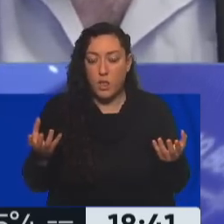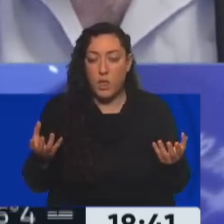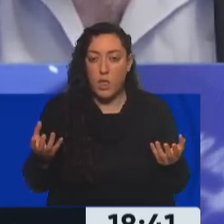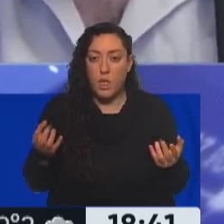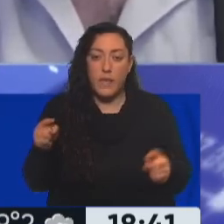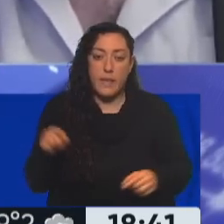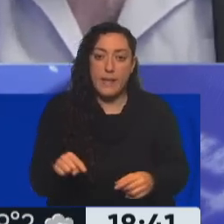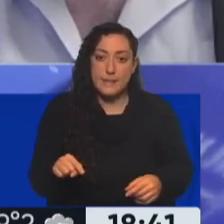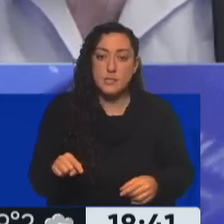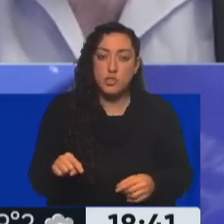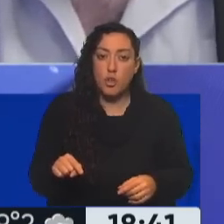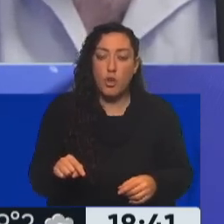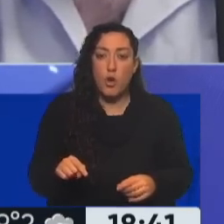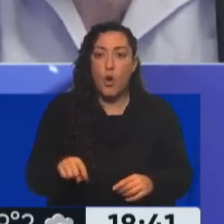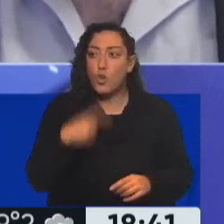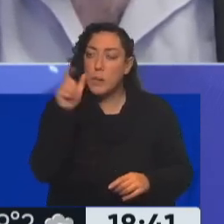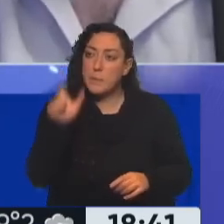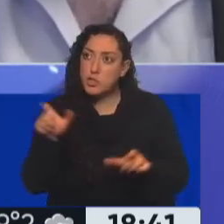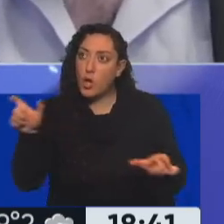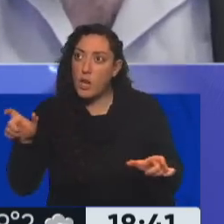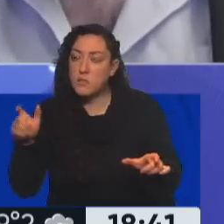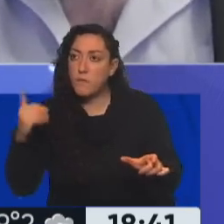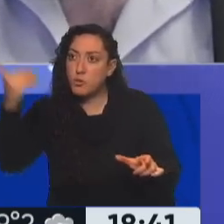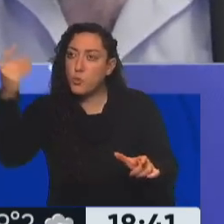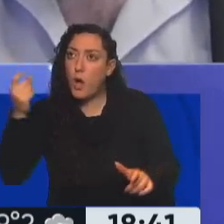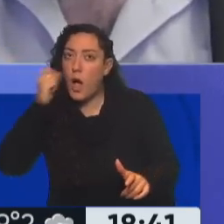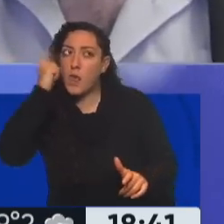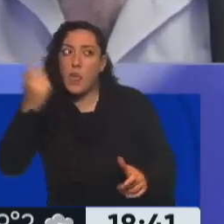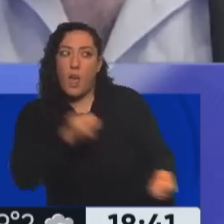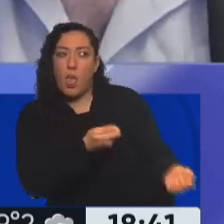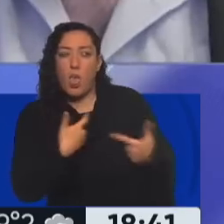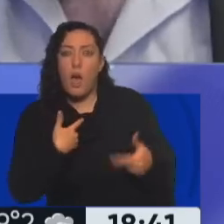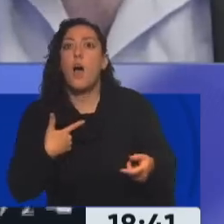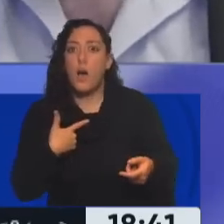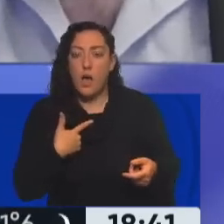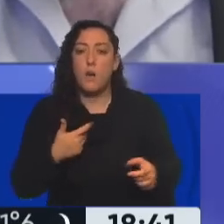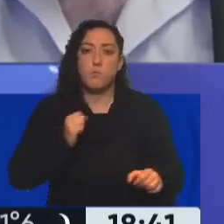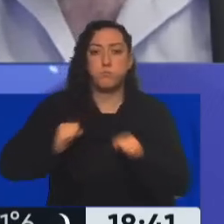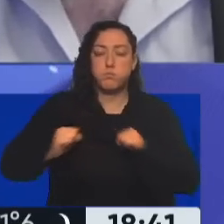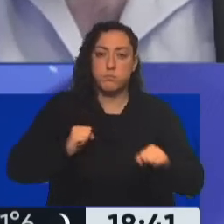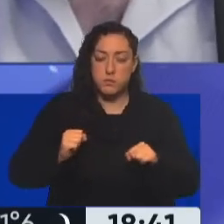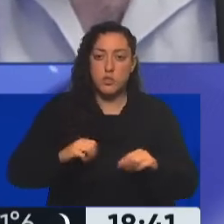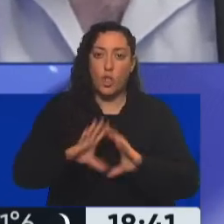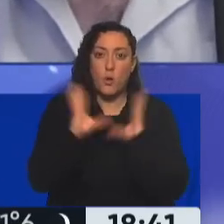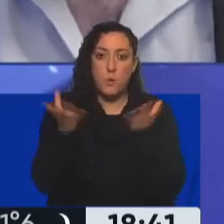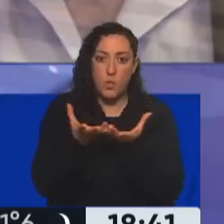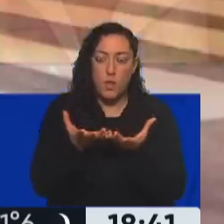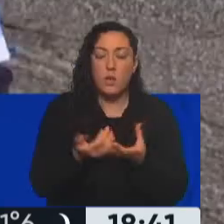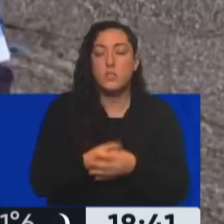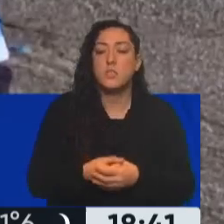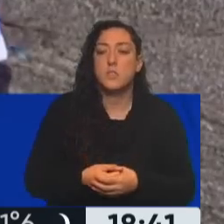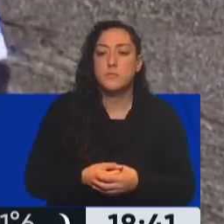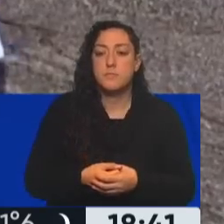puede esto inspirar futuros ataques en Estados Unidos y el resto del mundo, pero también cuánto esto va a